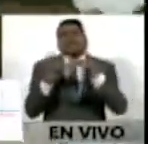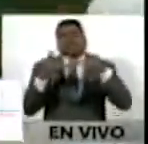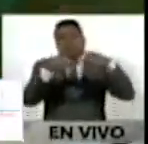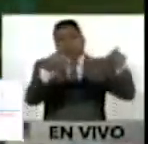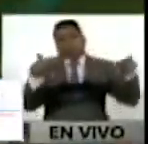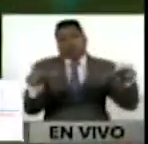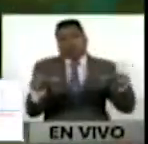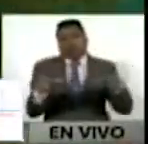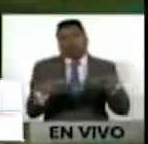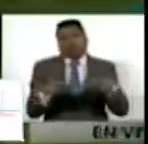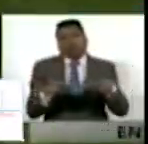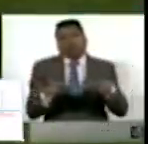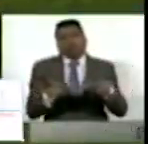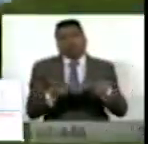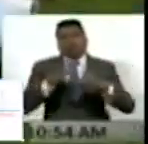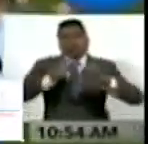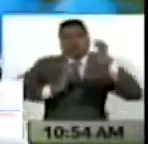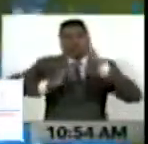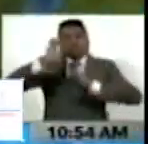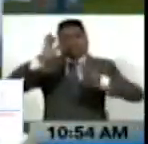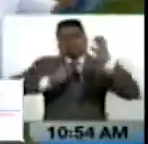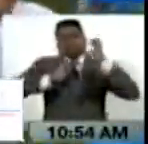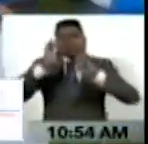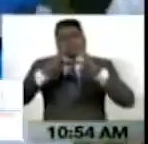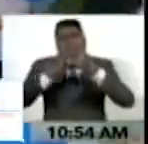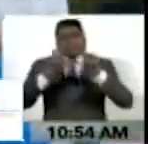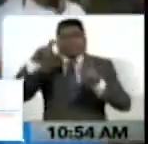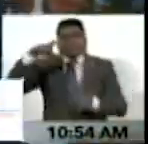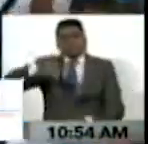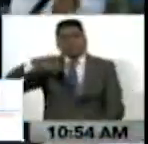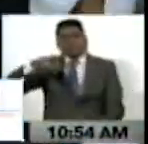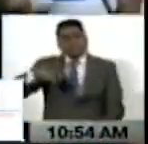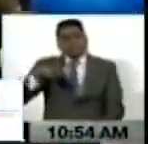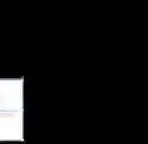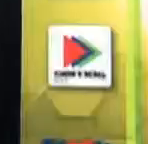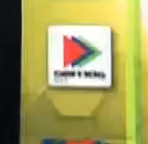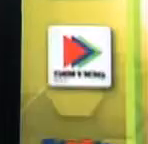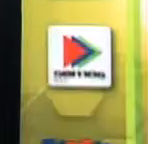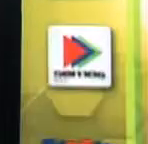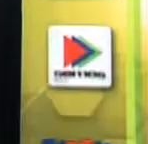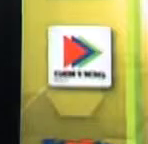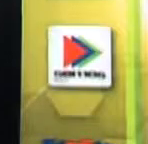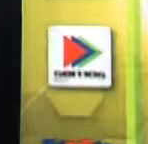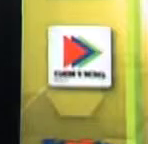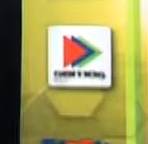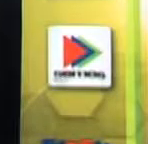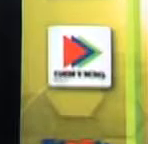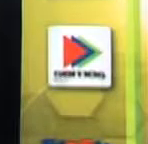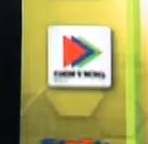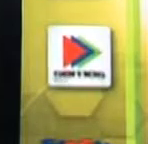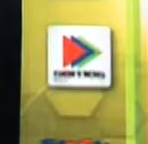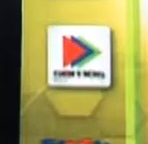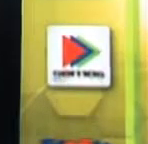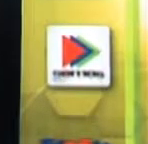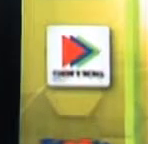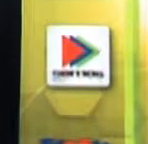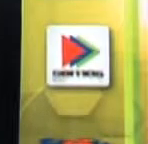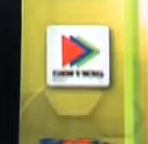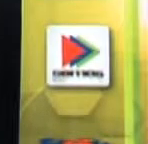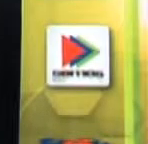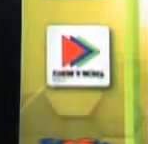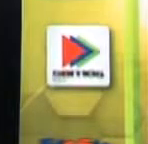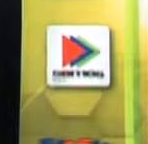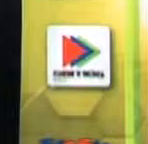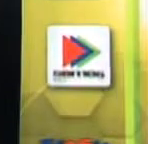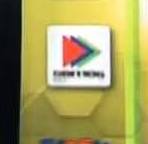regiones estratégicas de evaluación de daño y análisis de necesidades en todo el territorio nacional. En un tema que ha sido destacado no